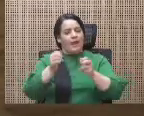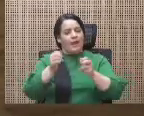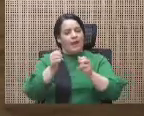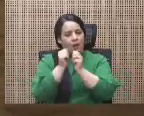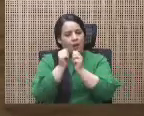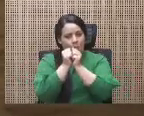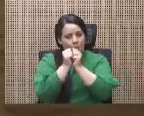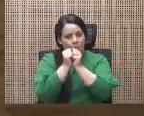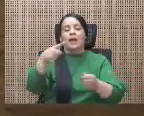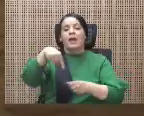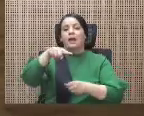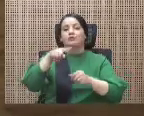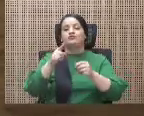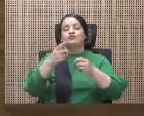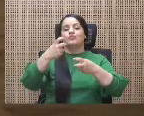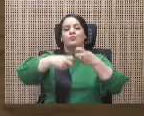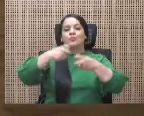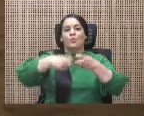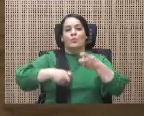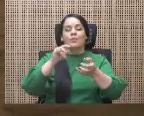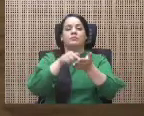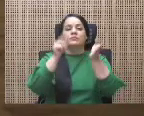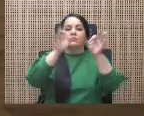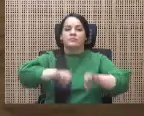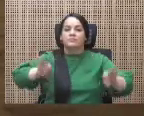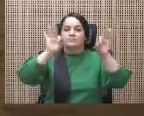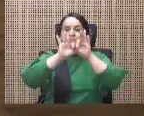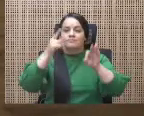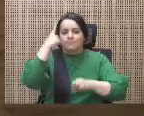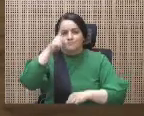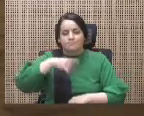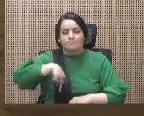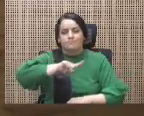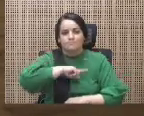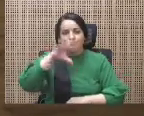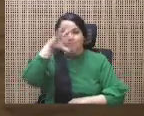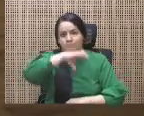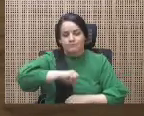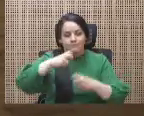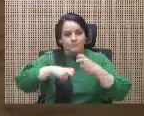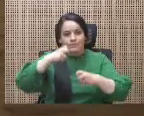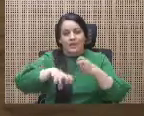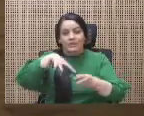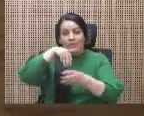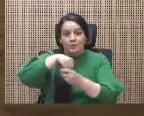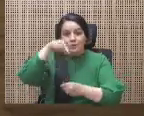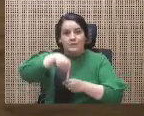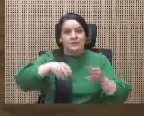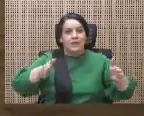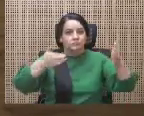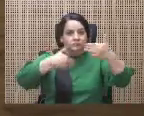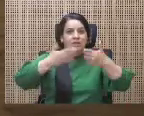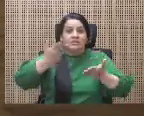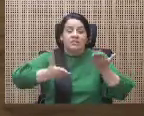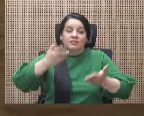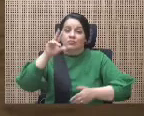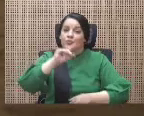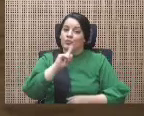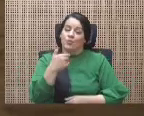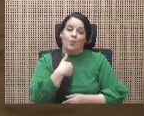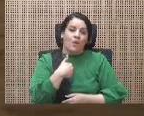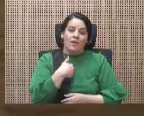soluciones a esas problemáticas es fundamental para darnos cuenta de problemas que dentro de estas cuatro paredes seguramente no